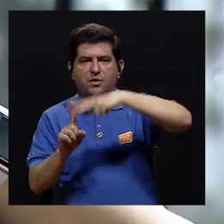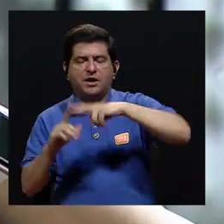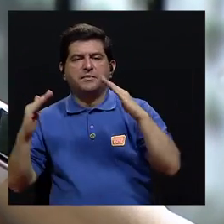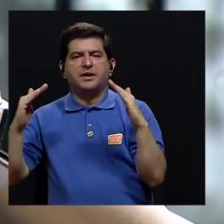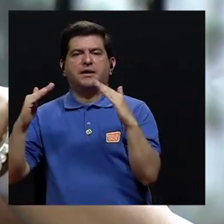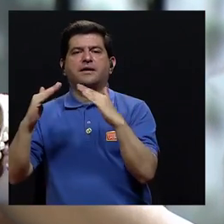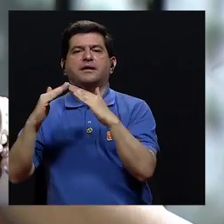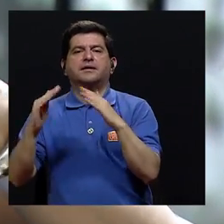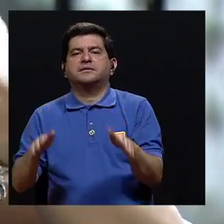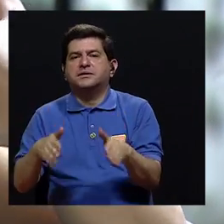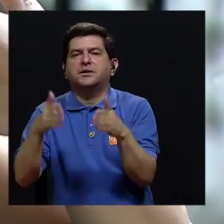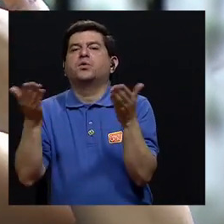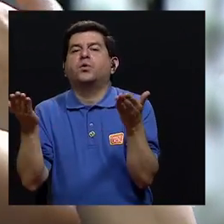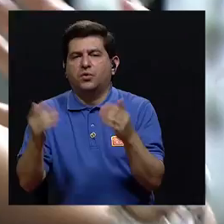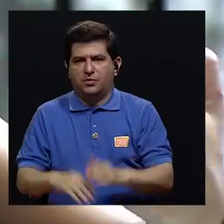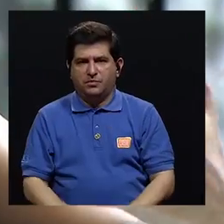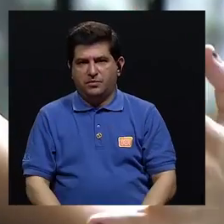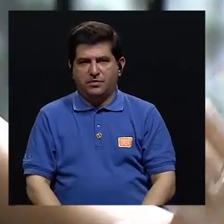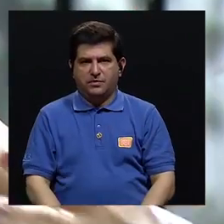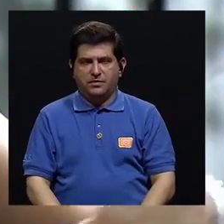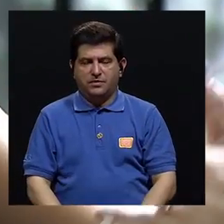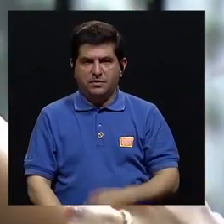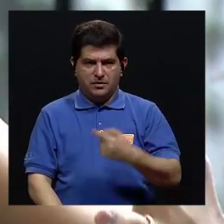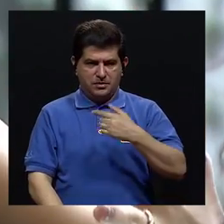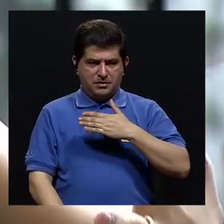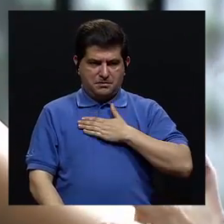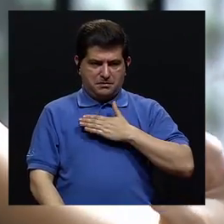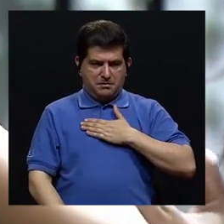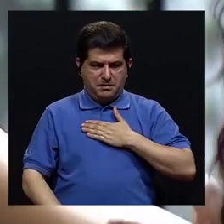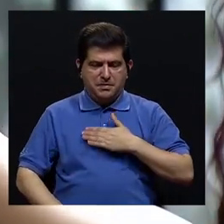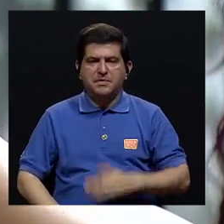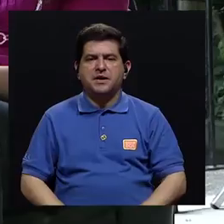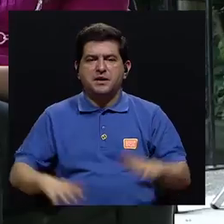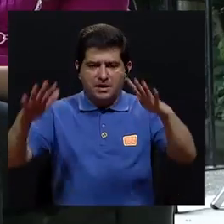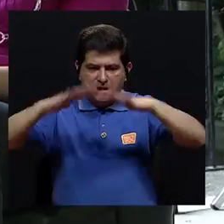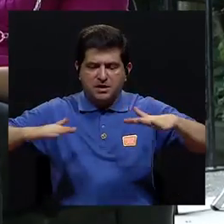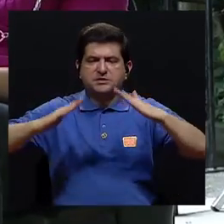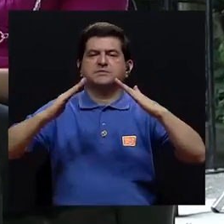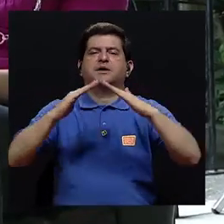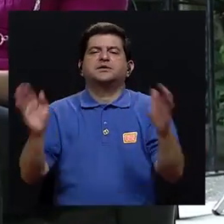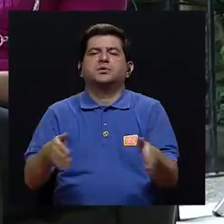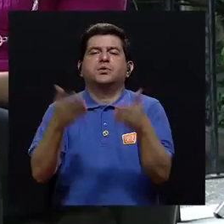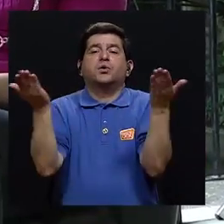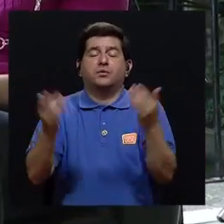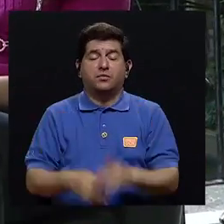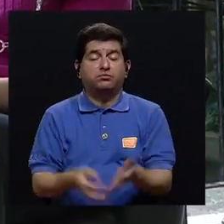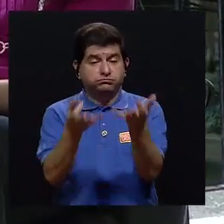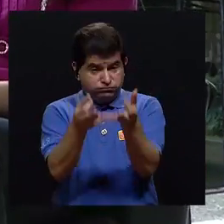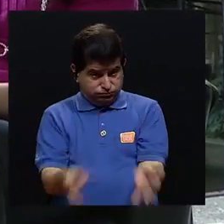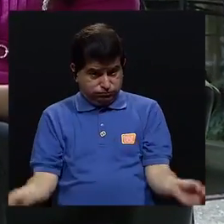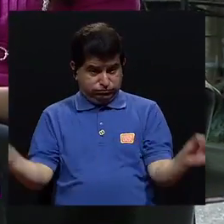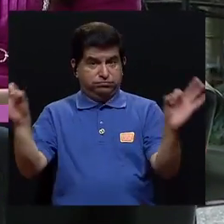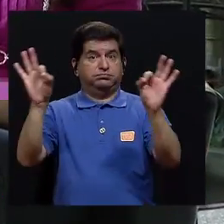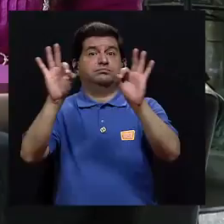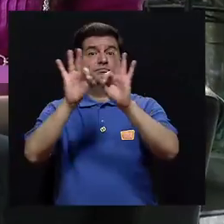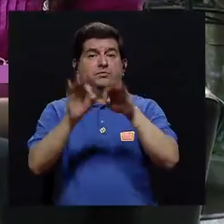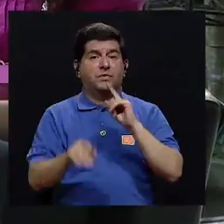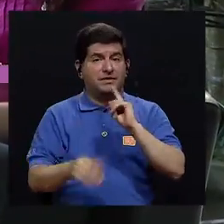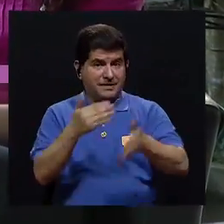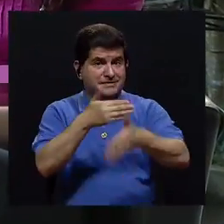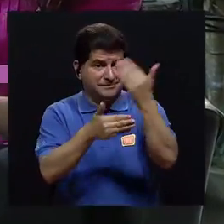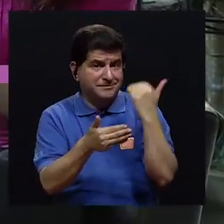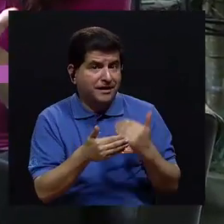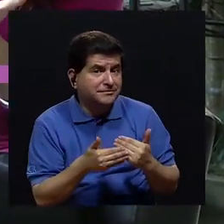mi casa, a la casa y claro, yo ahí en mi dimensión hogar. Claro, eso es muy importante y lo